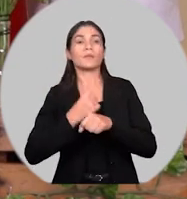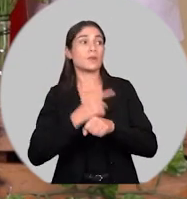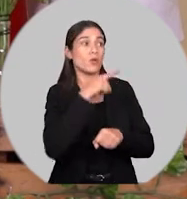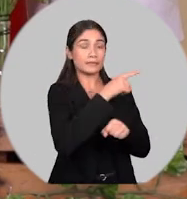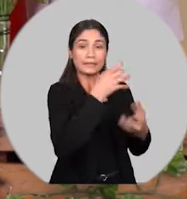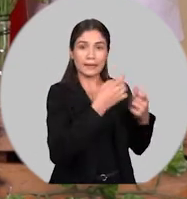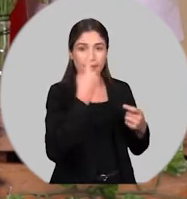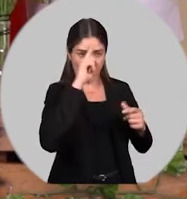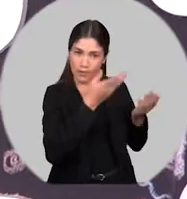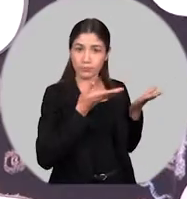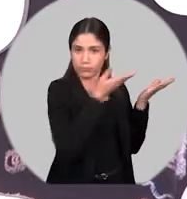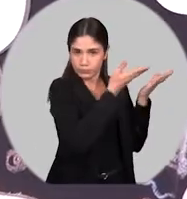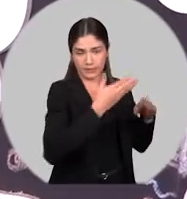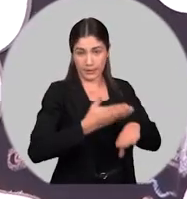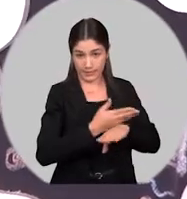a hacer efecto.